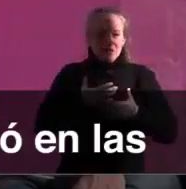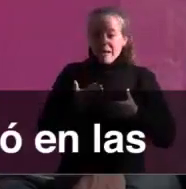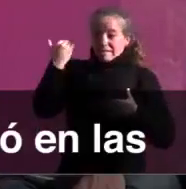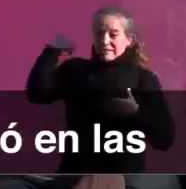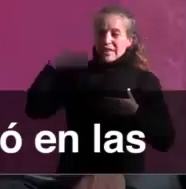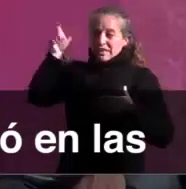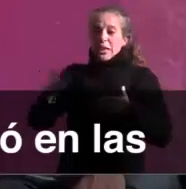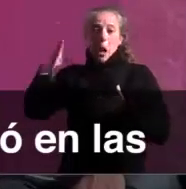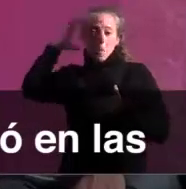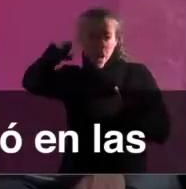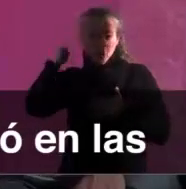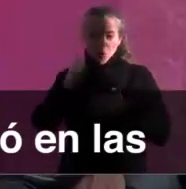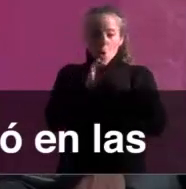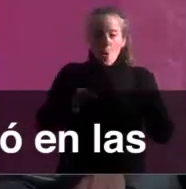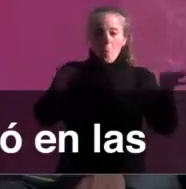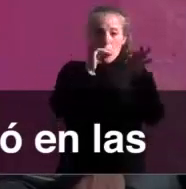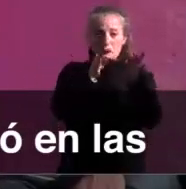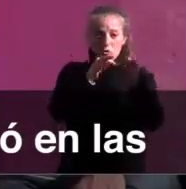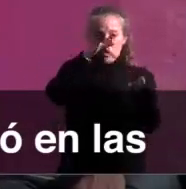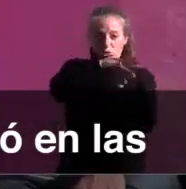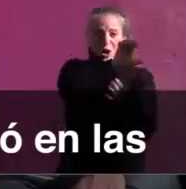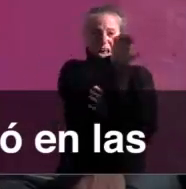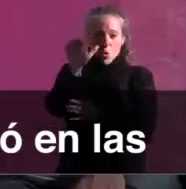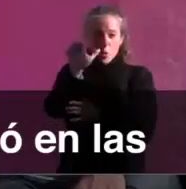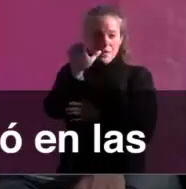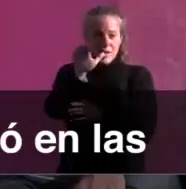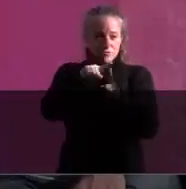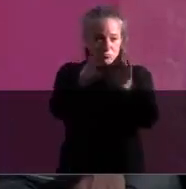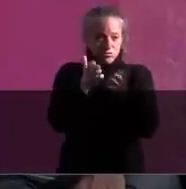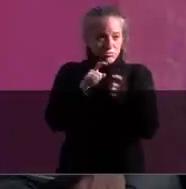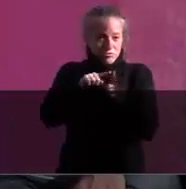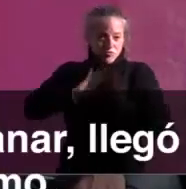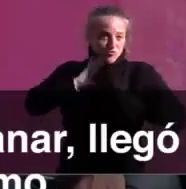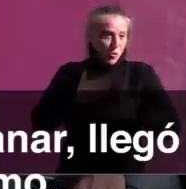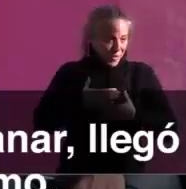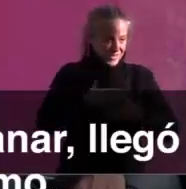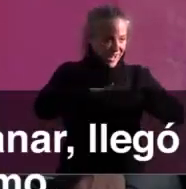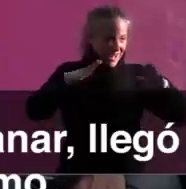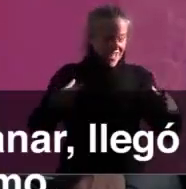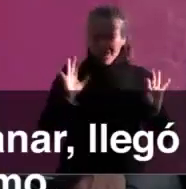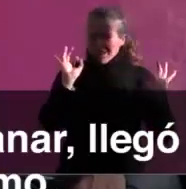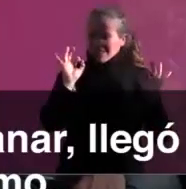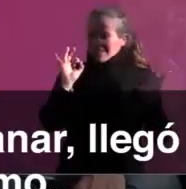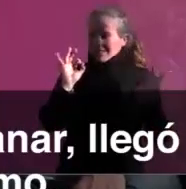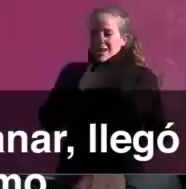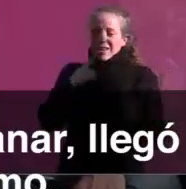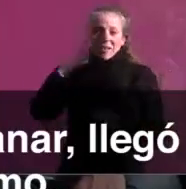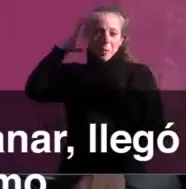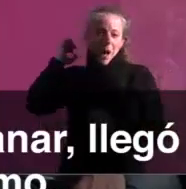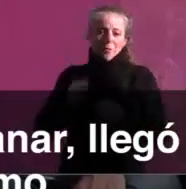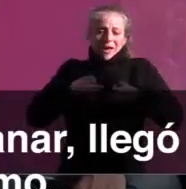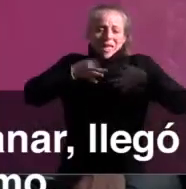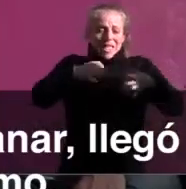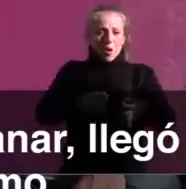dio Podemos quan derrumpió en les europees, y fue la gran sorpresa. Llegó para quedarse, llegó